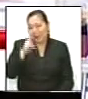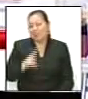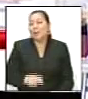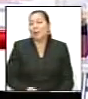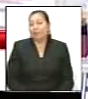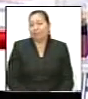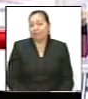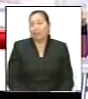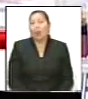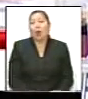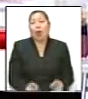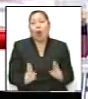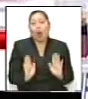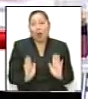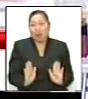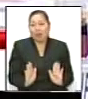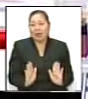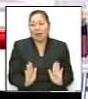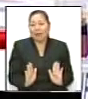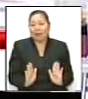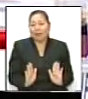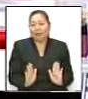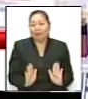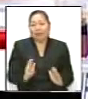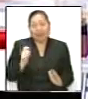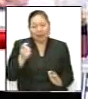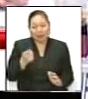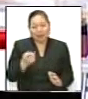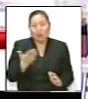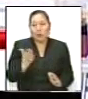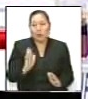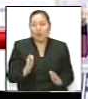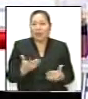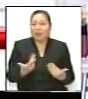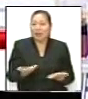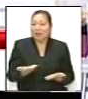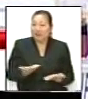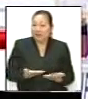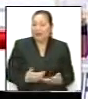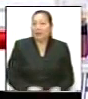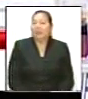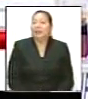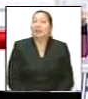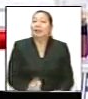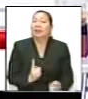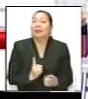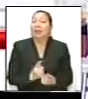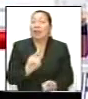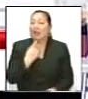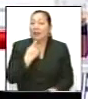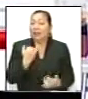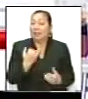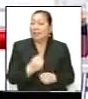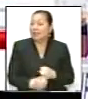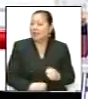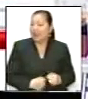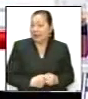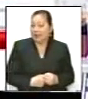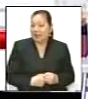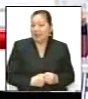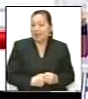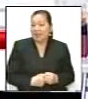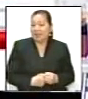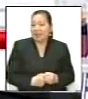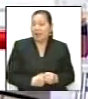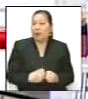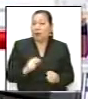terminar, ojalá que el ingeniero Nelson Chuy, ya que en una entrevista él dijo que este año va a ser el